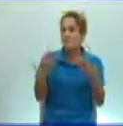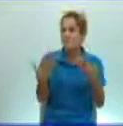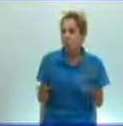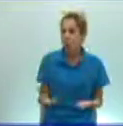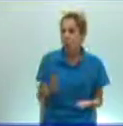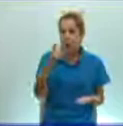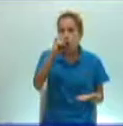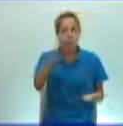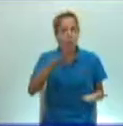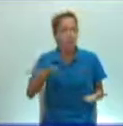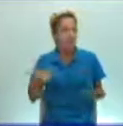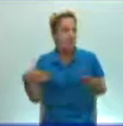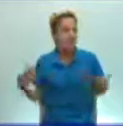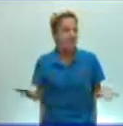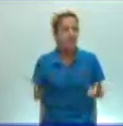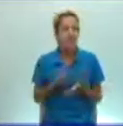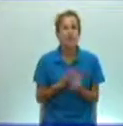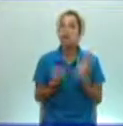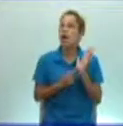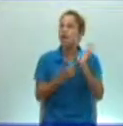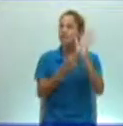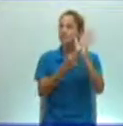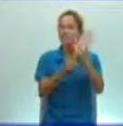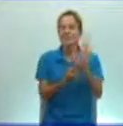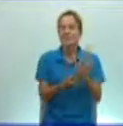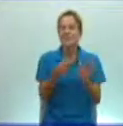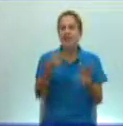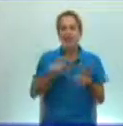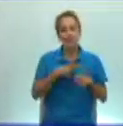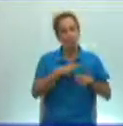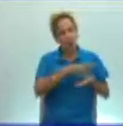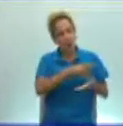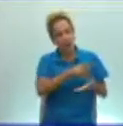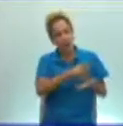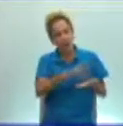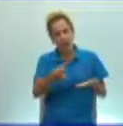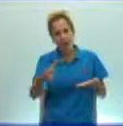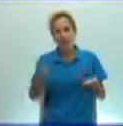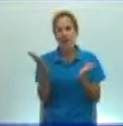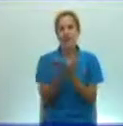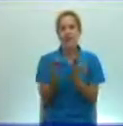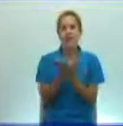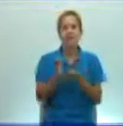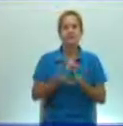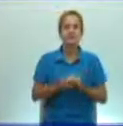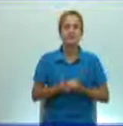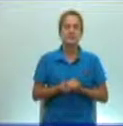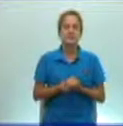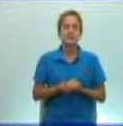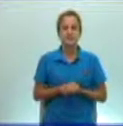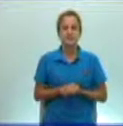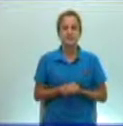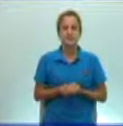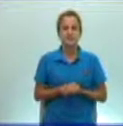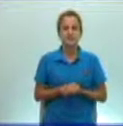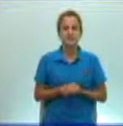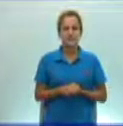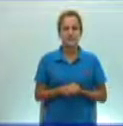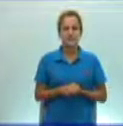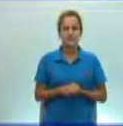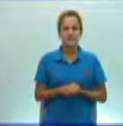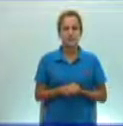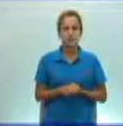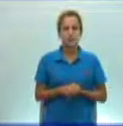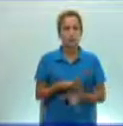que estaremos presentando durante el desarrollo de este espacio televisivo. Si